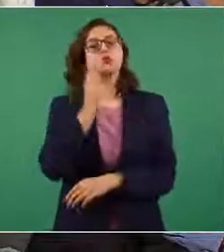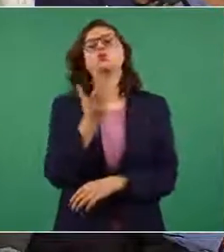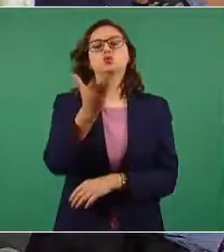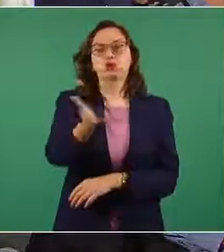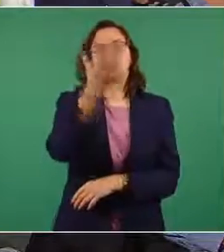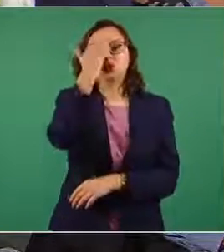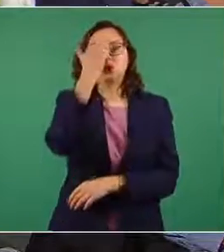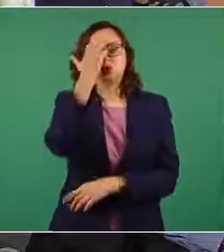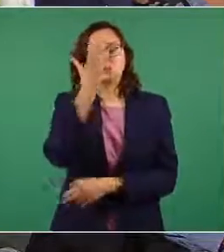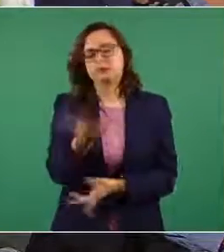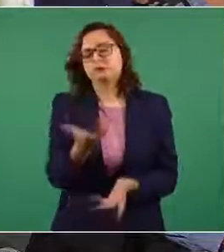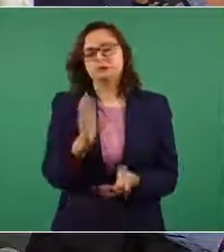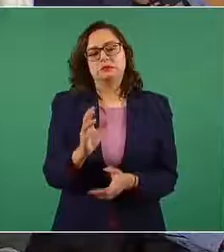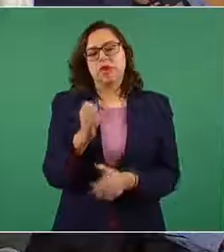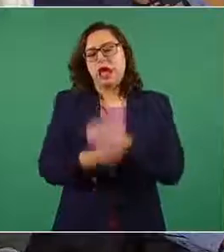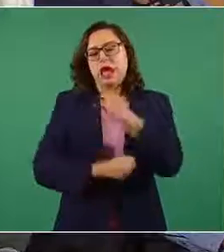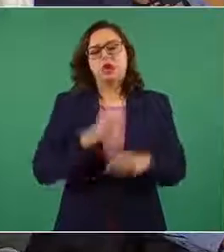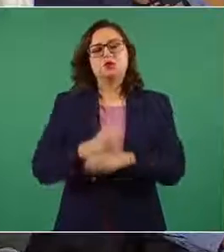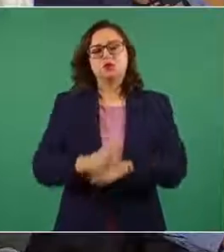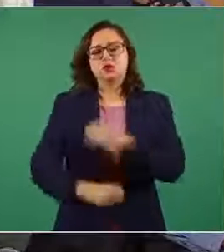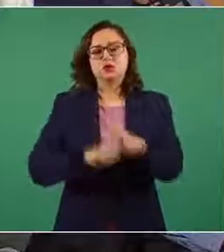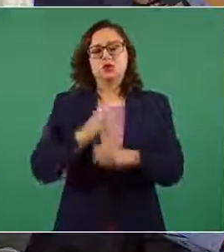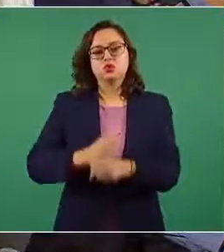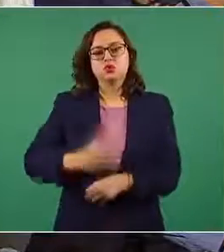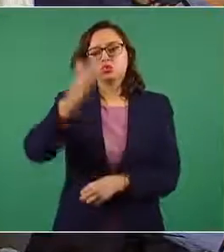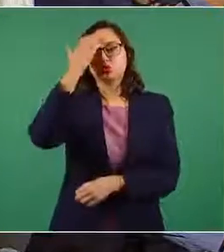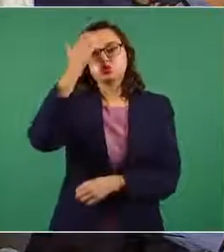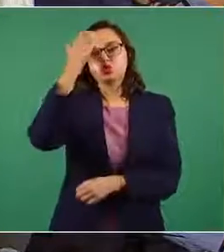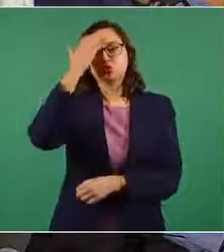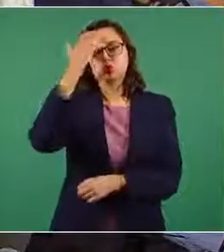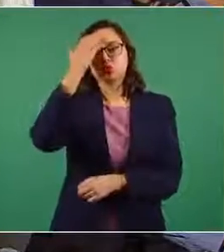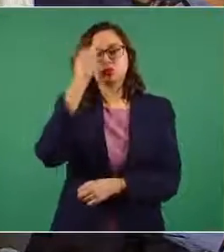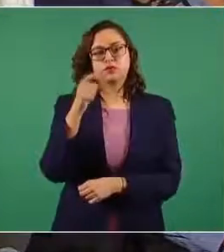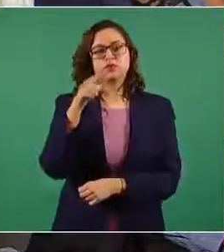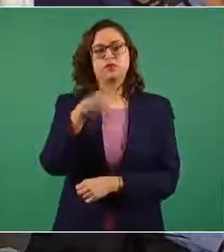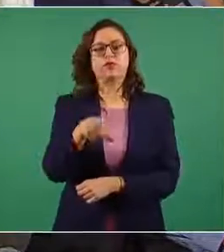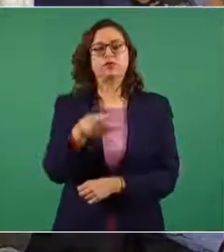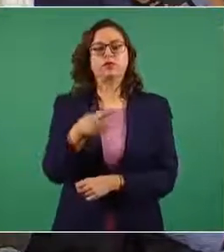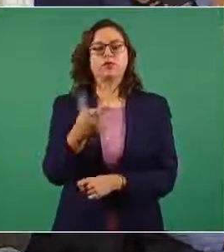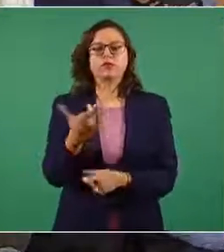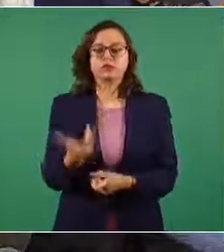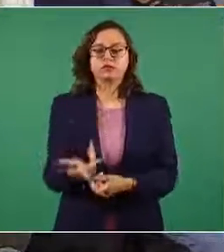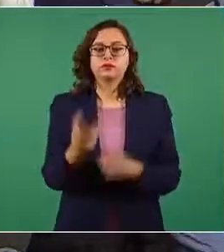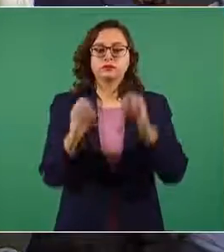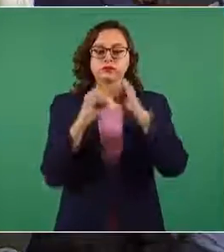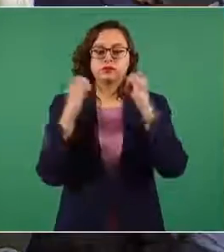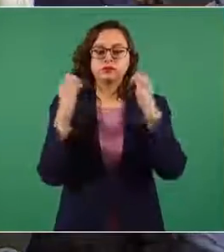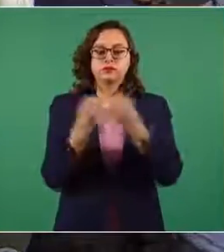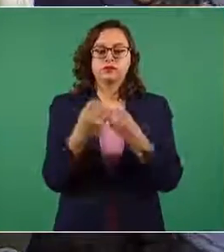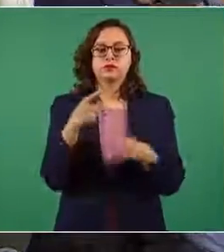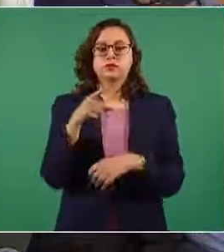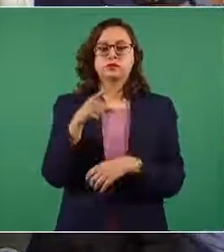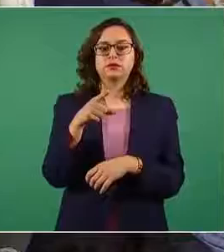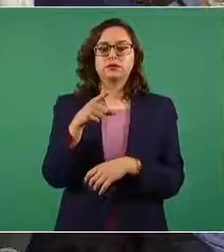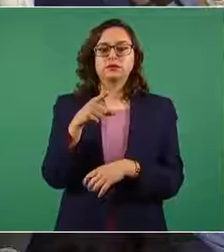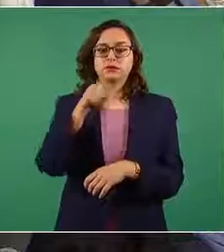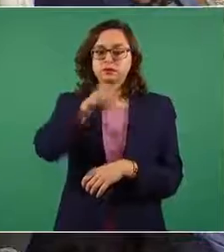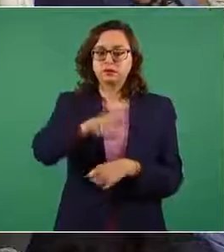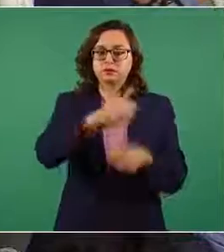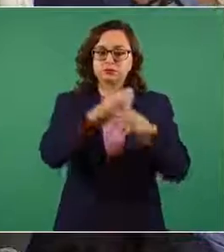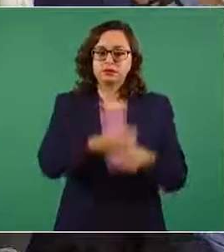tiene bastantes años este tipo de organizaciones, y que fueron una de las organizaciones, ellos incluso fueron víctimas